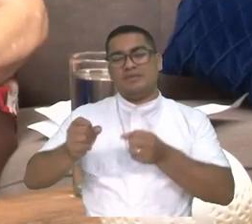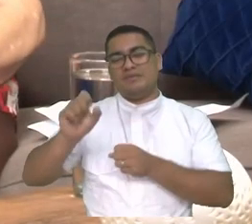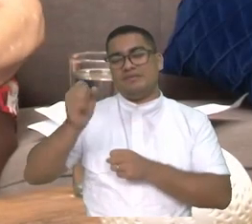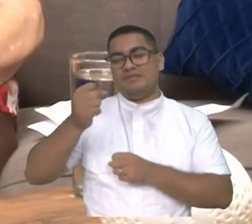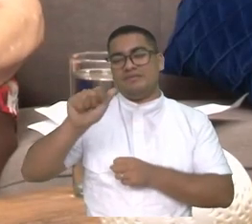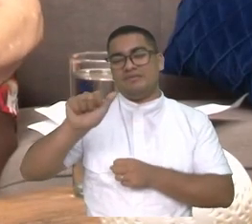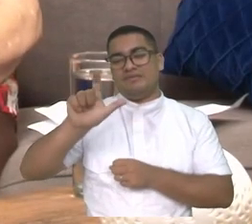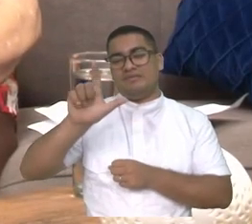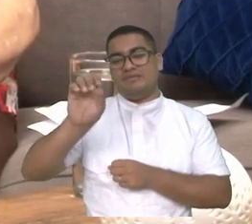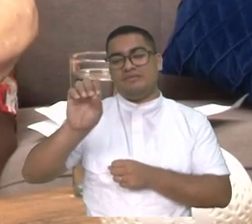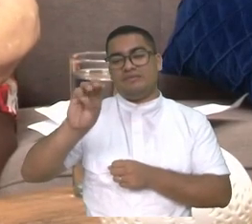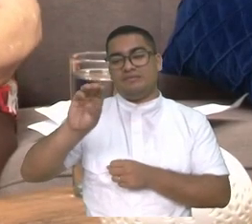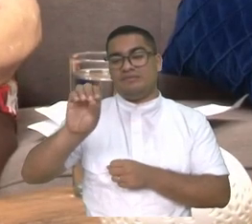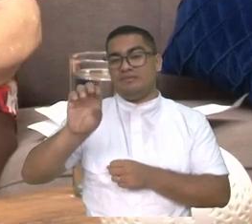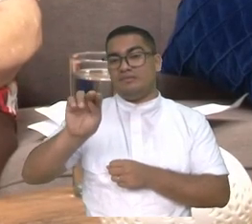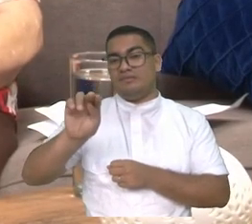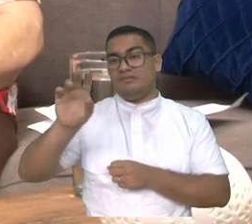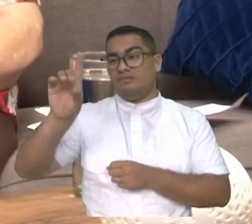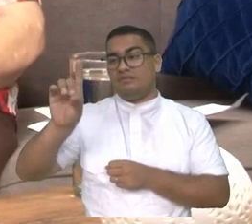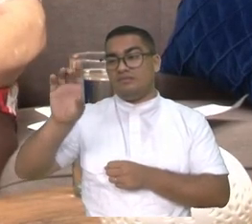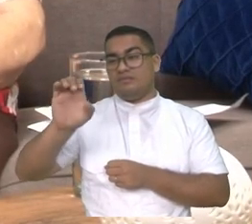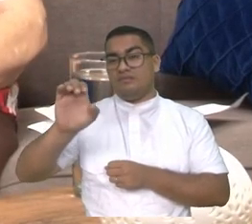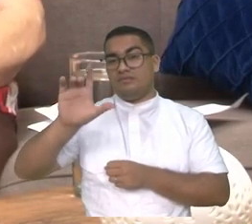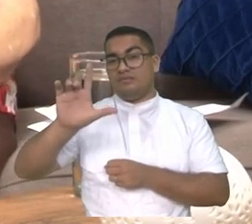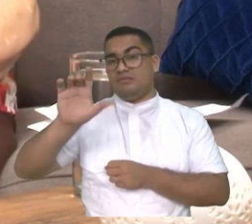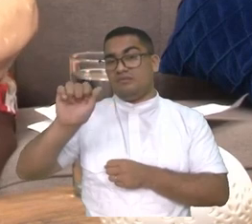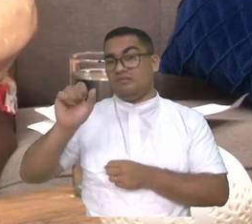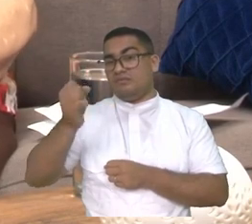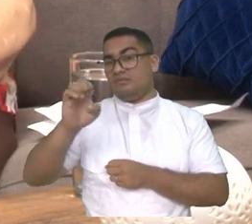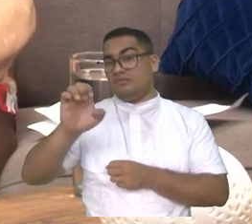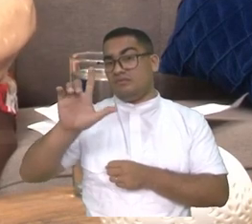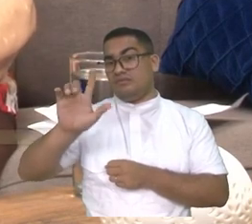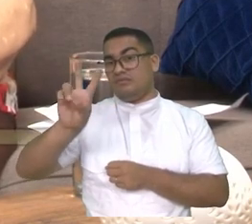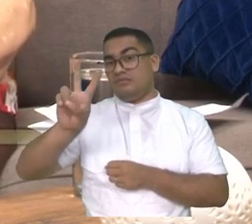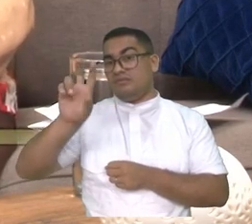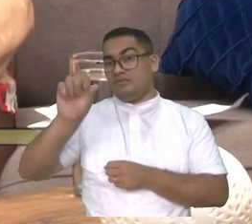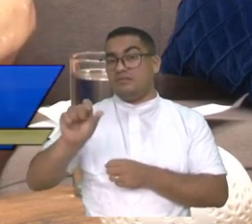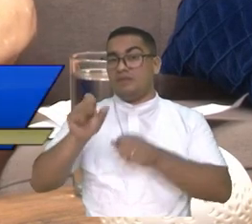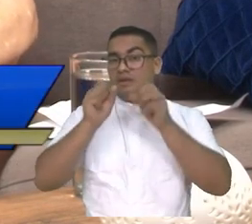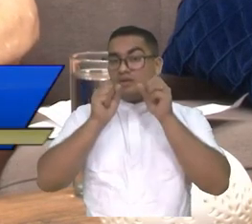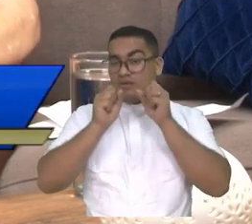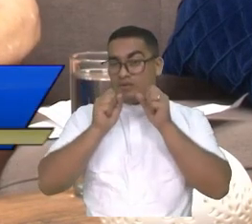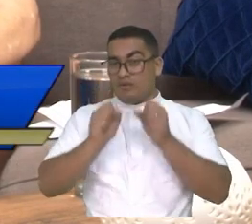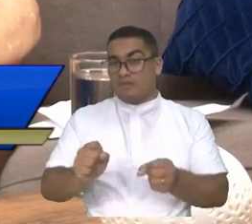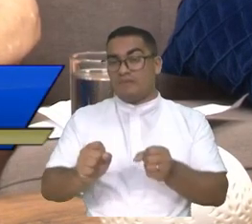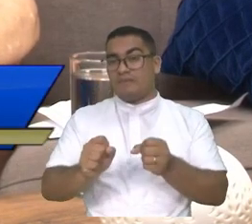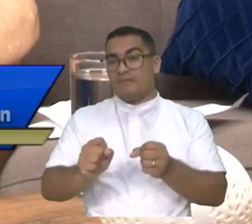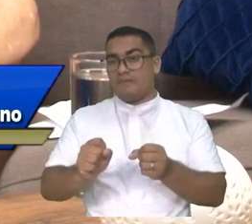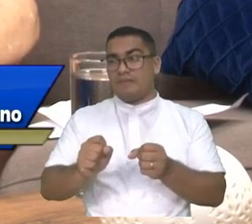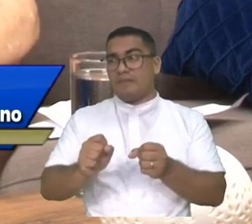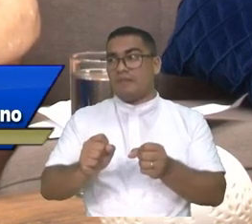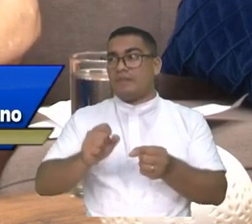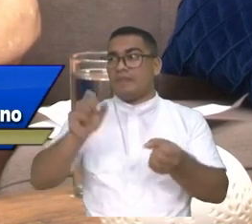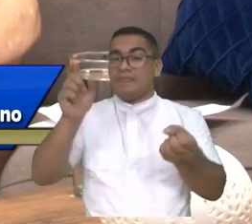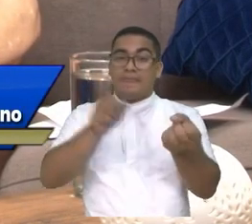yo menciono tanto a Salomón de la Selva porque fue Salomón de la Selva, que era hermano de mi